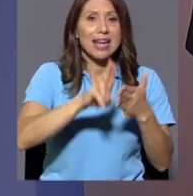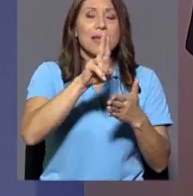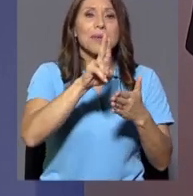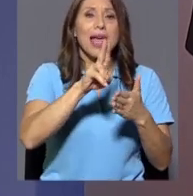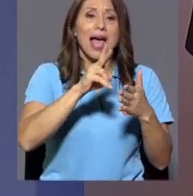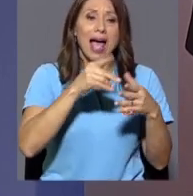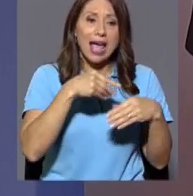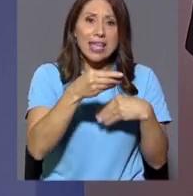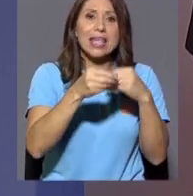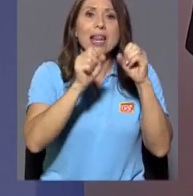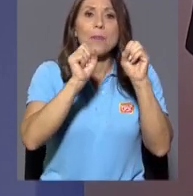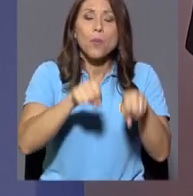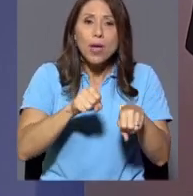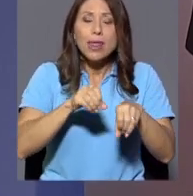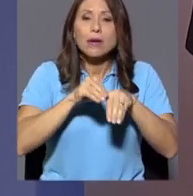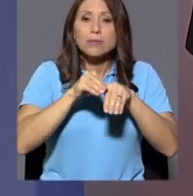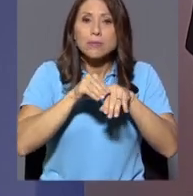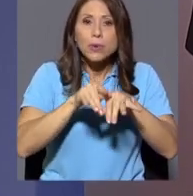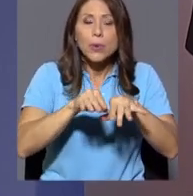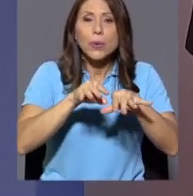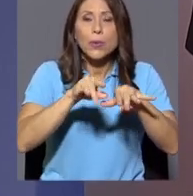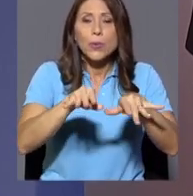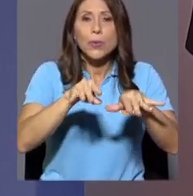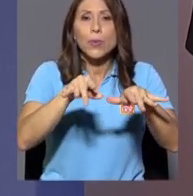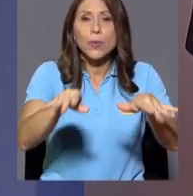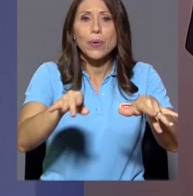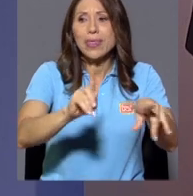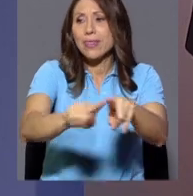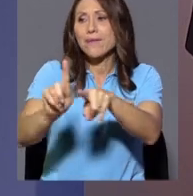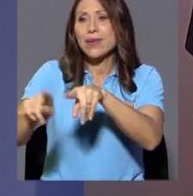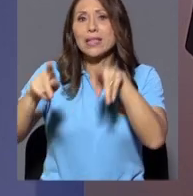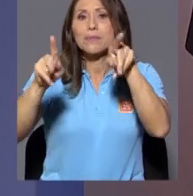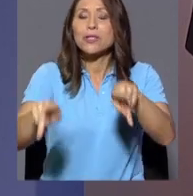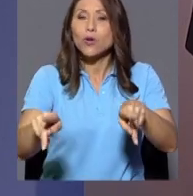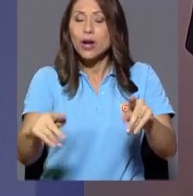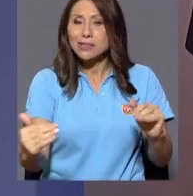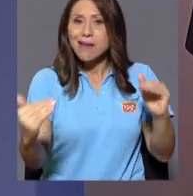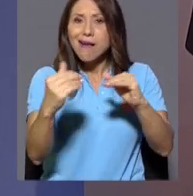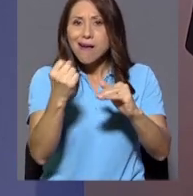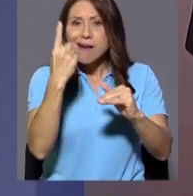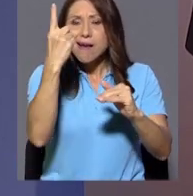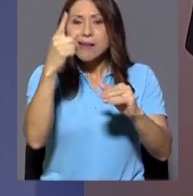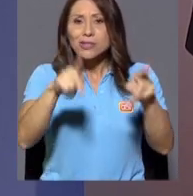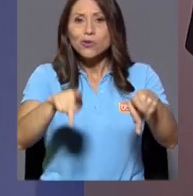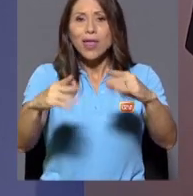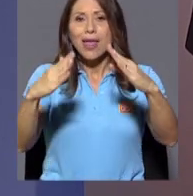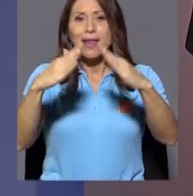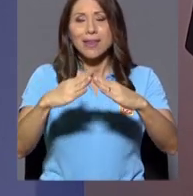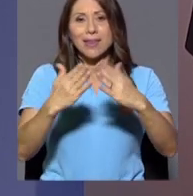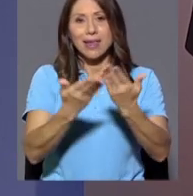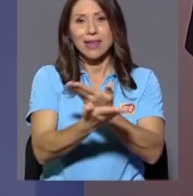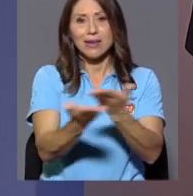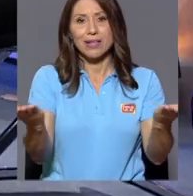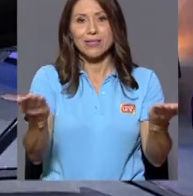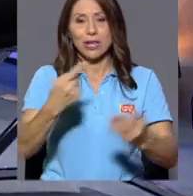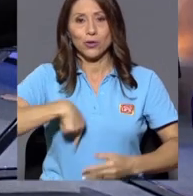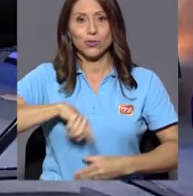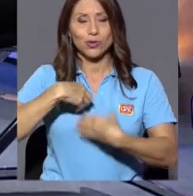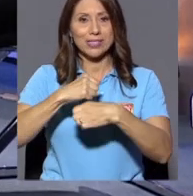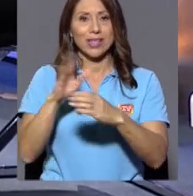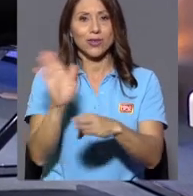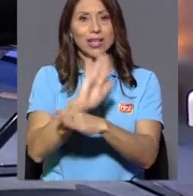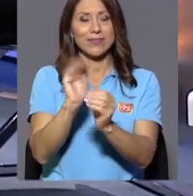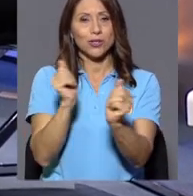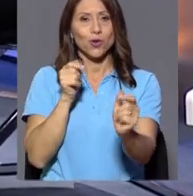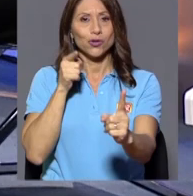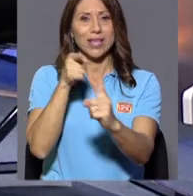es encriptada constantemente hacia todas las audiencias nuestra ciudadanía y nuestra gente estamos haciendo